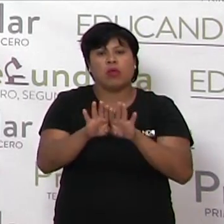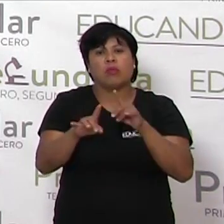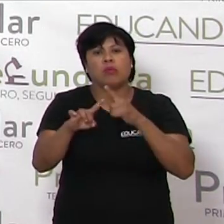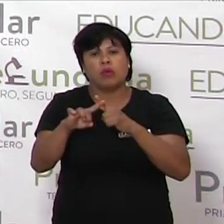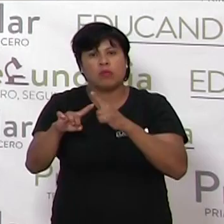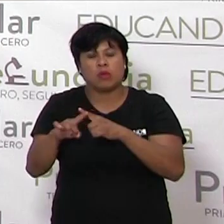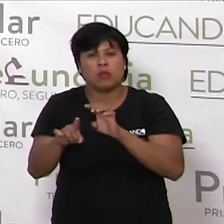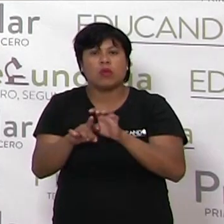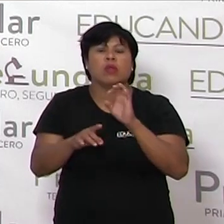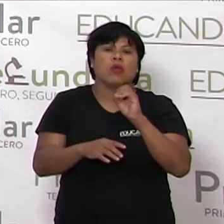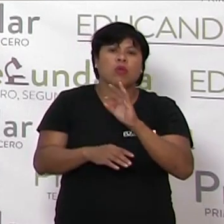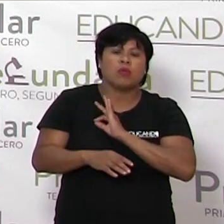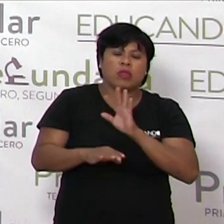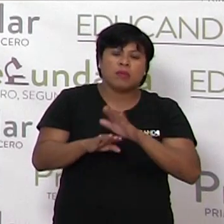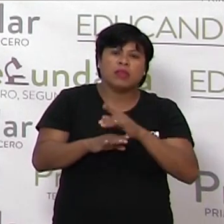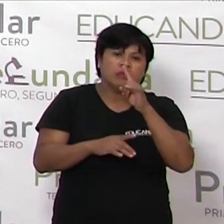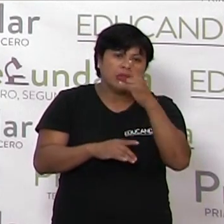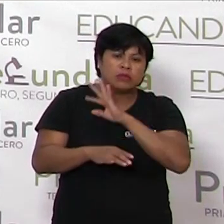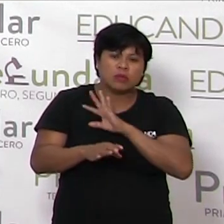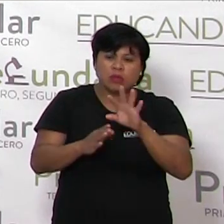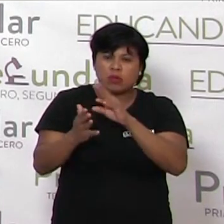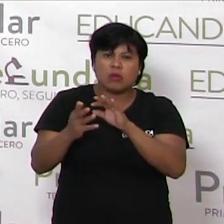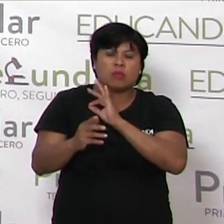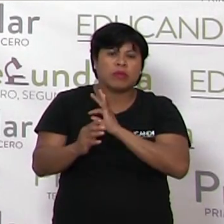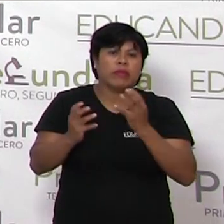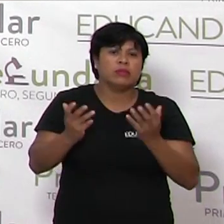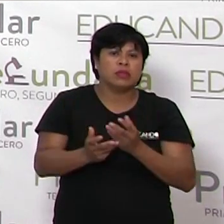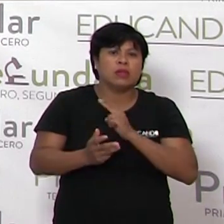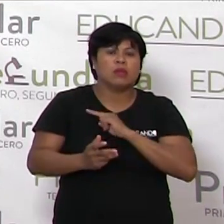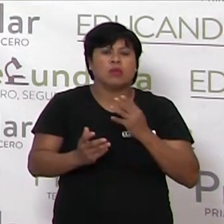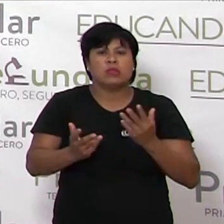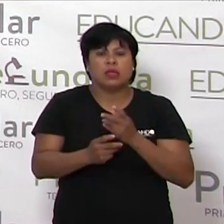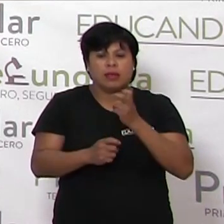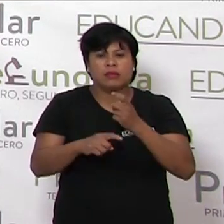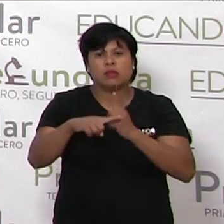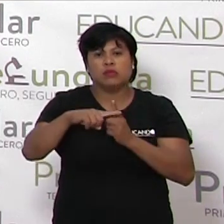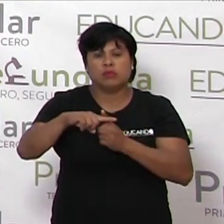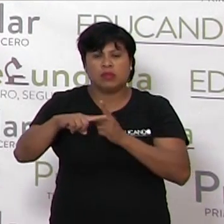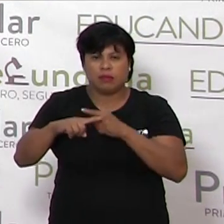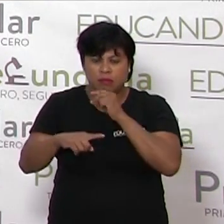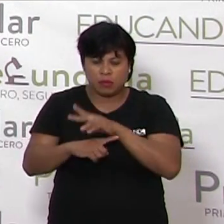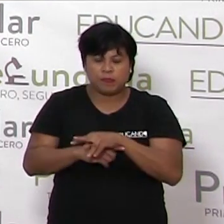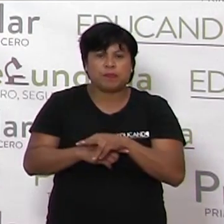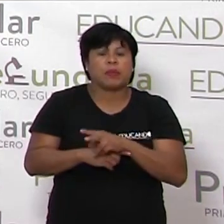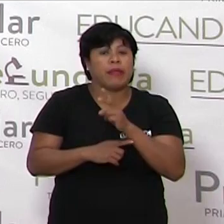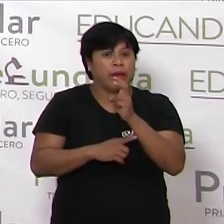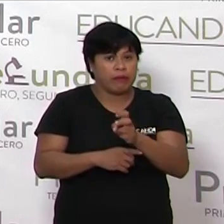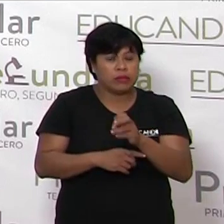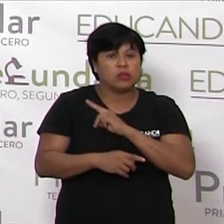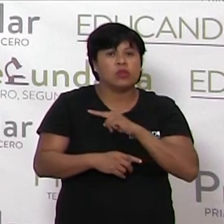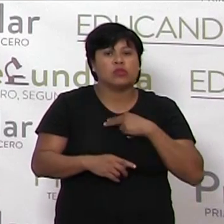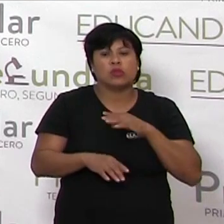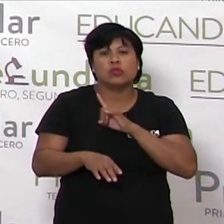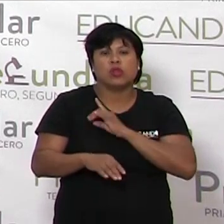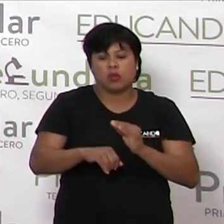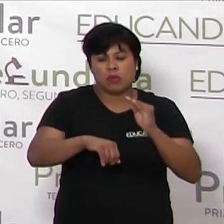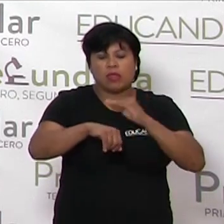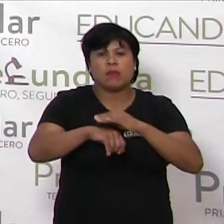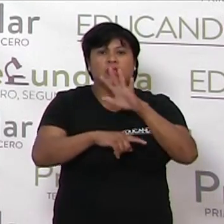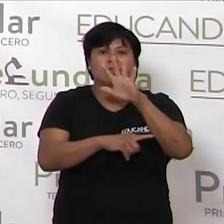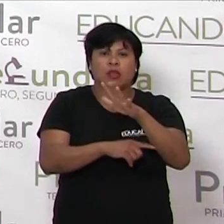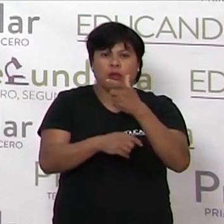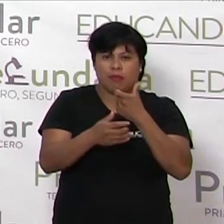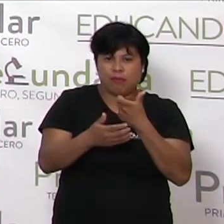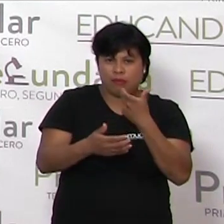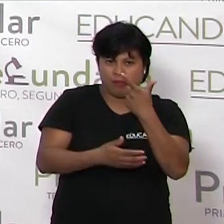lo multipliquemos o como es un factor constante y es muy fácil de calcular o estimar, podemos hacer una suma también. En este caso le aumentaríamos